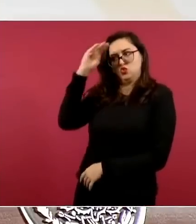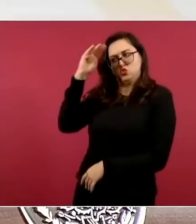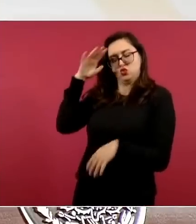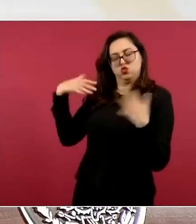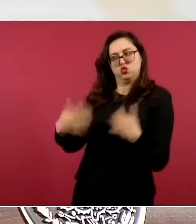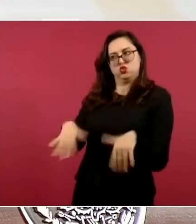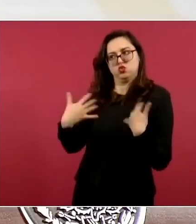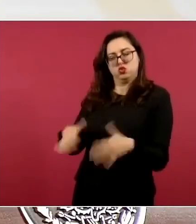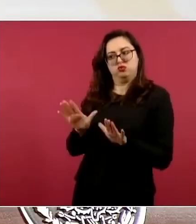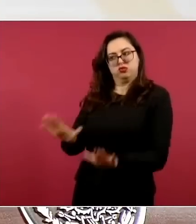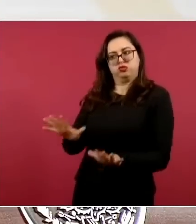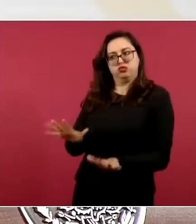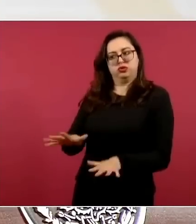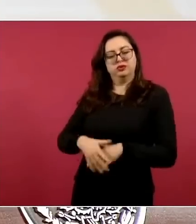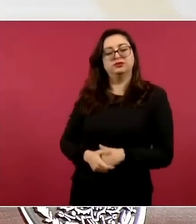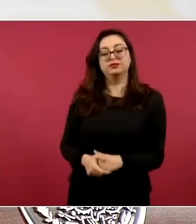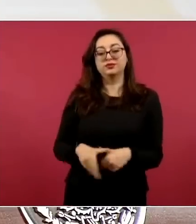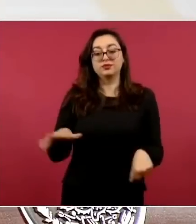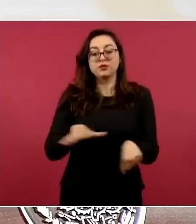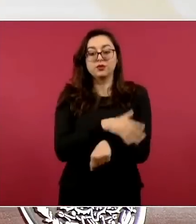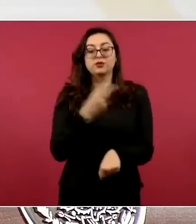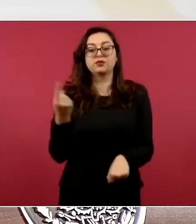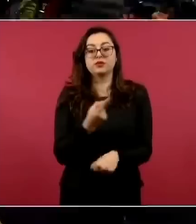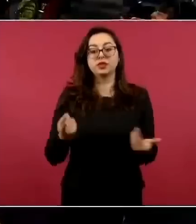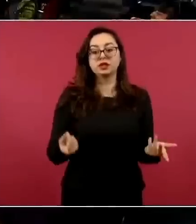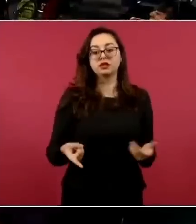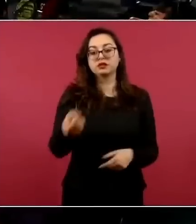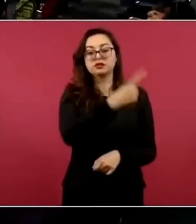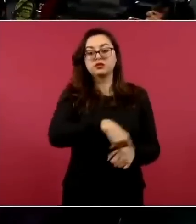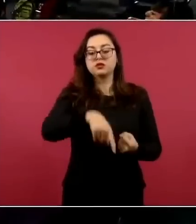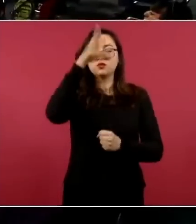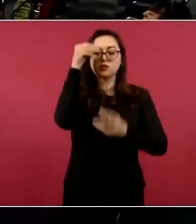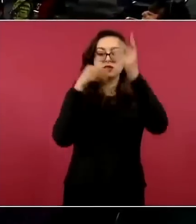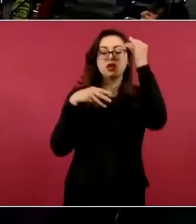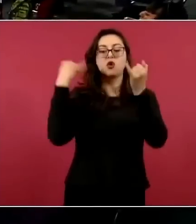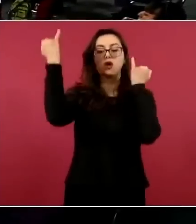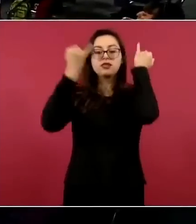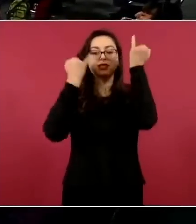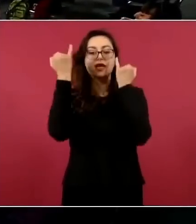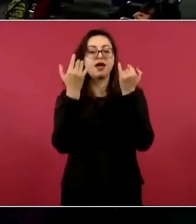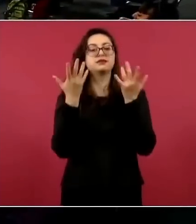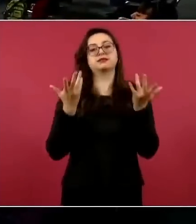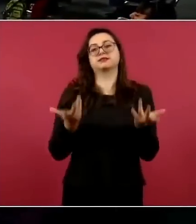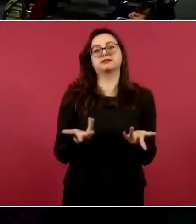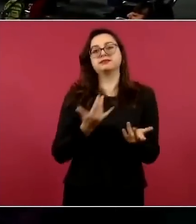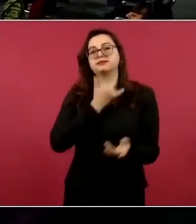para saquear, para robar, para manipular,